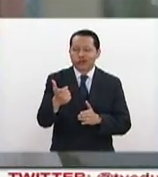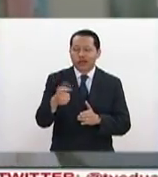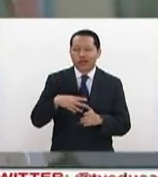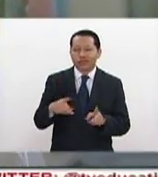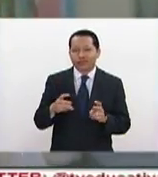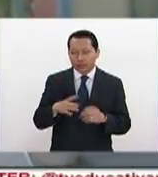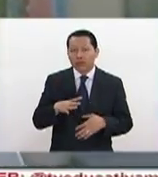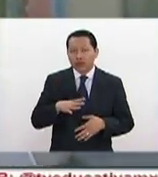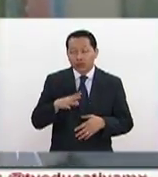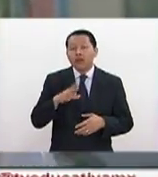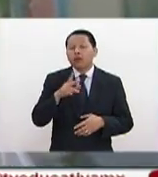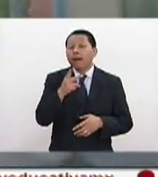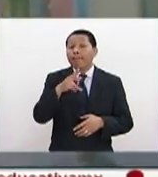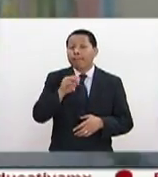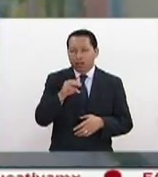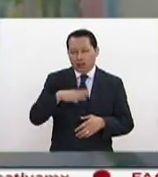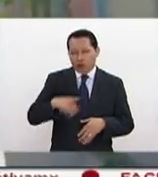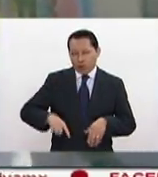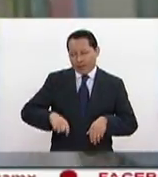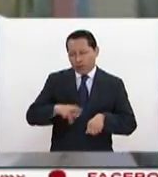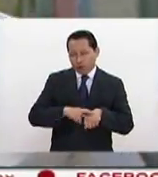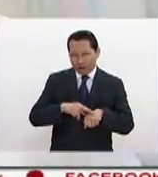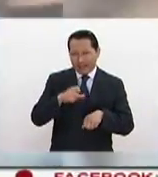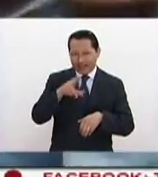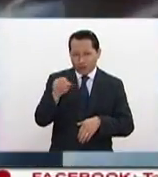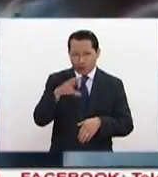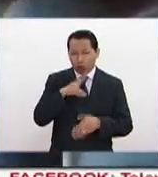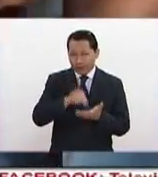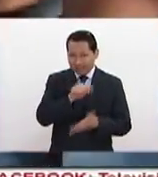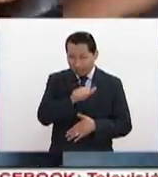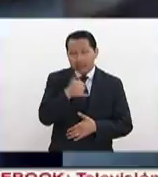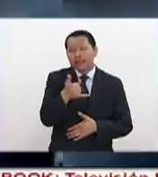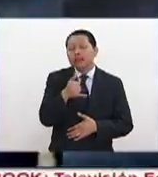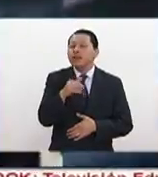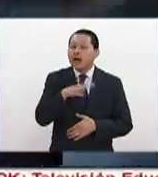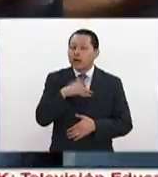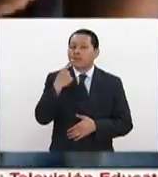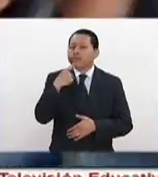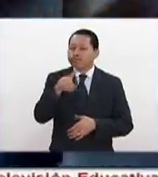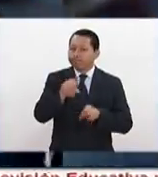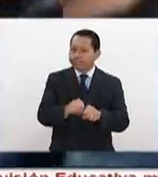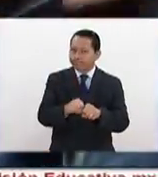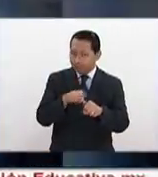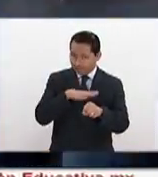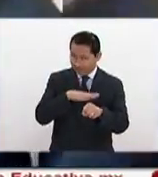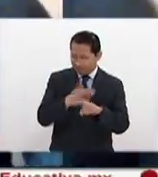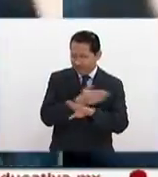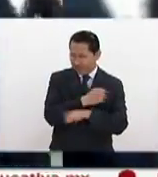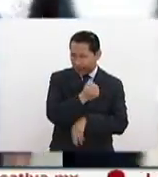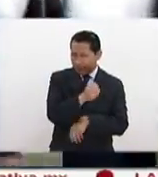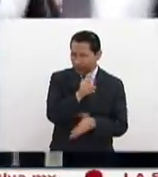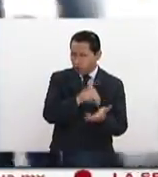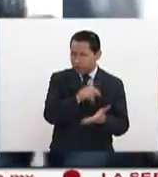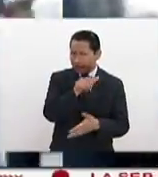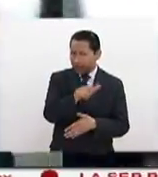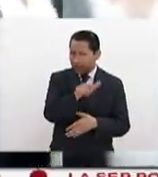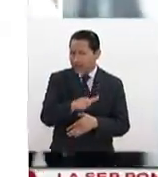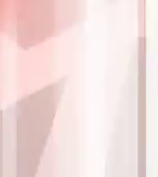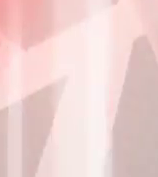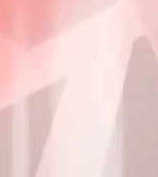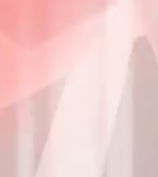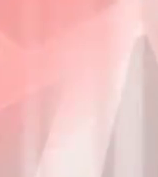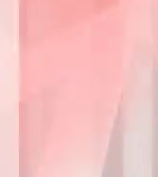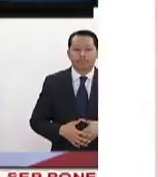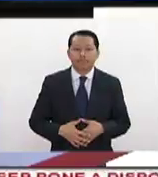Fue candidato del PRI al gobierno de Quintana Roo en 2016 y tenía una orden de aprehensión en su contra desde septiembre del 2017.